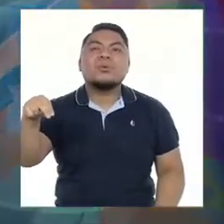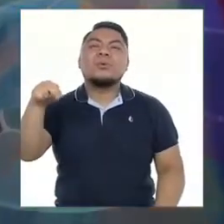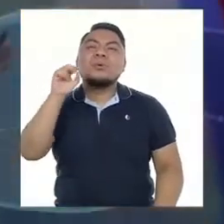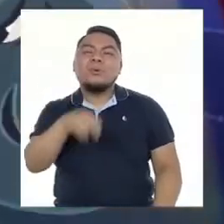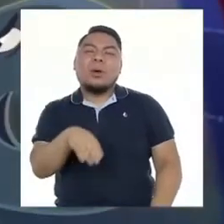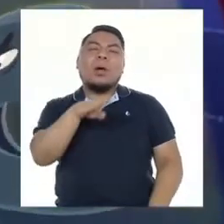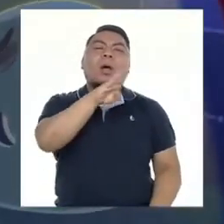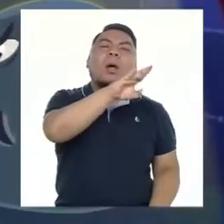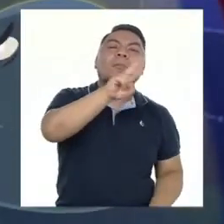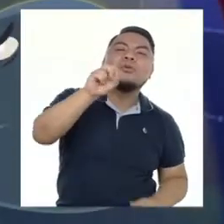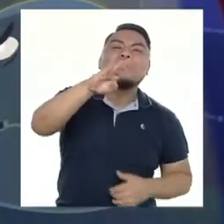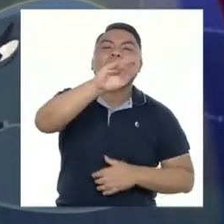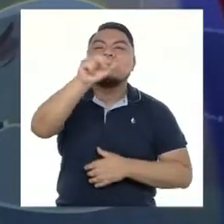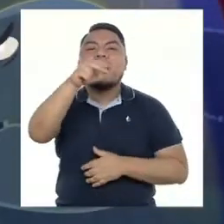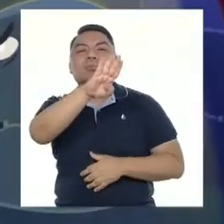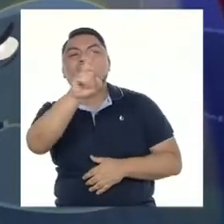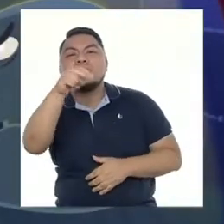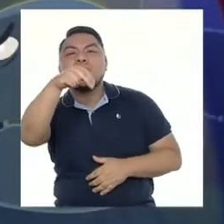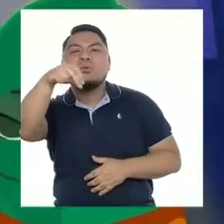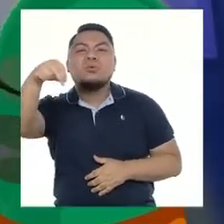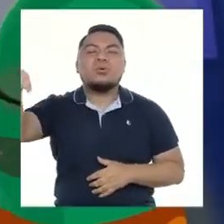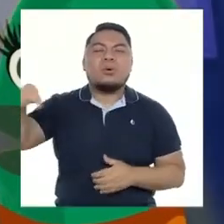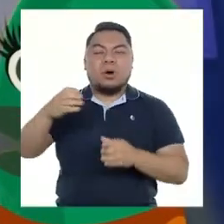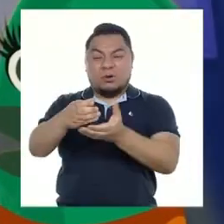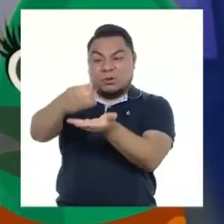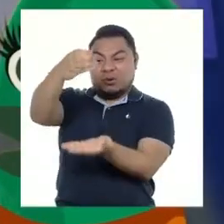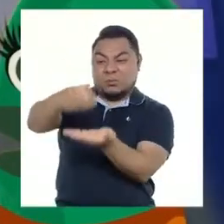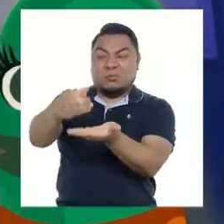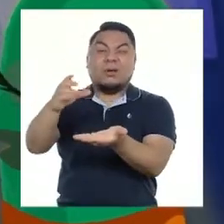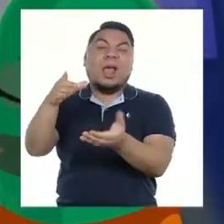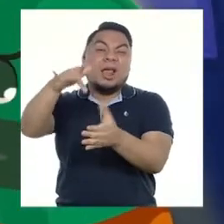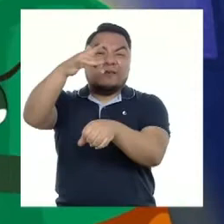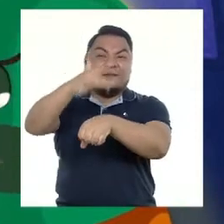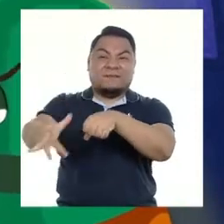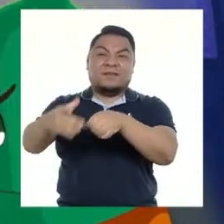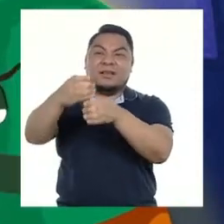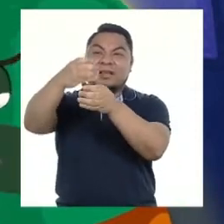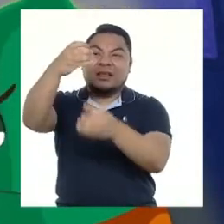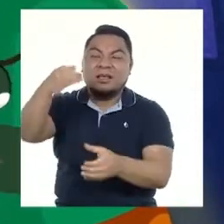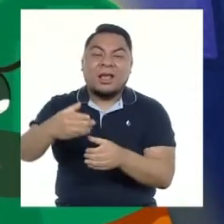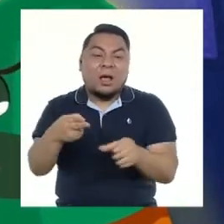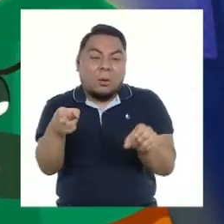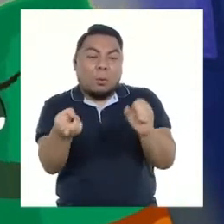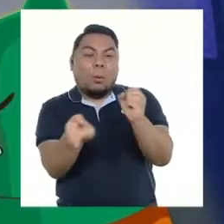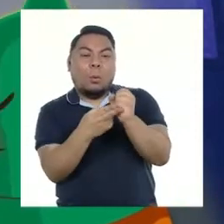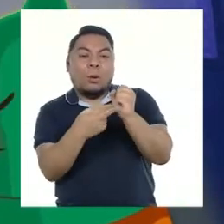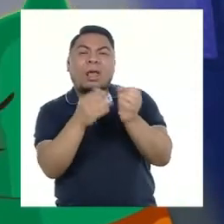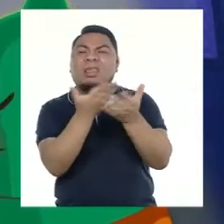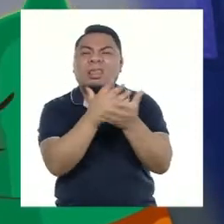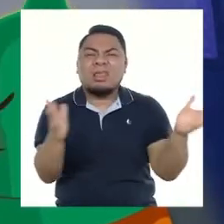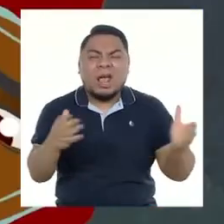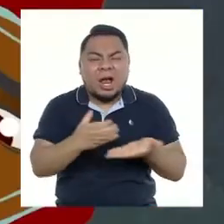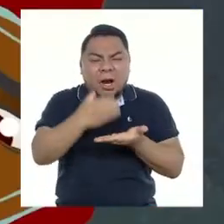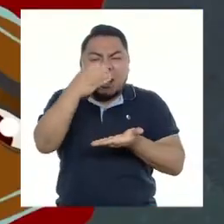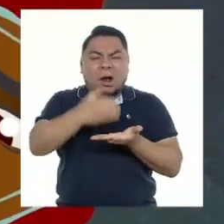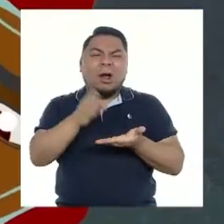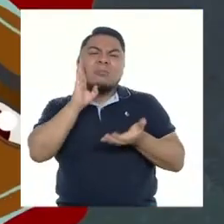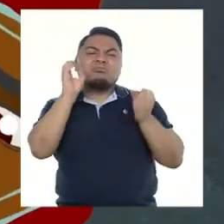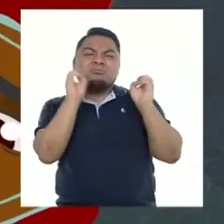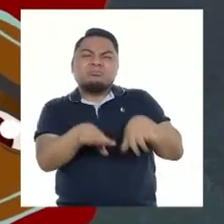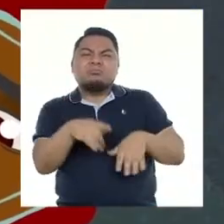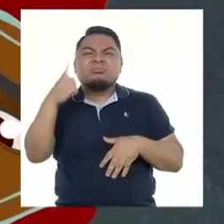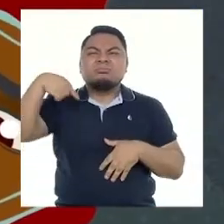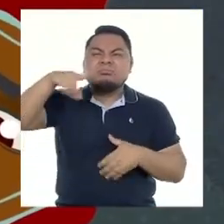Boom! ¡Boom Boom Bam Boom! Botellas vacías, sin nada que guardar. Latas